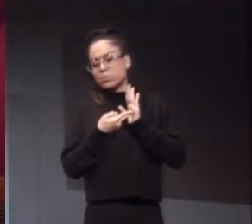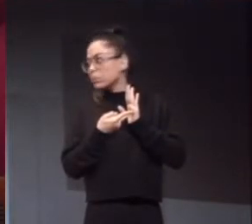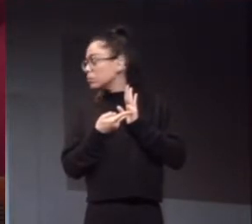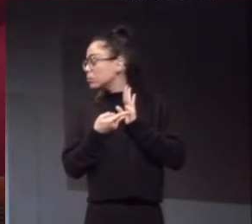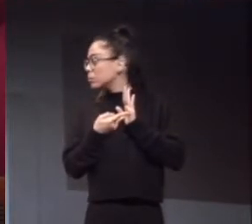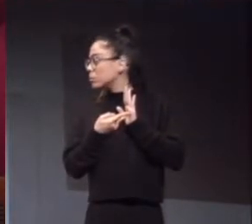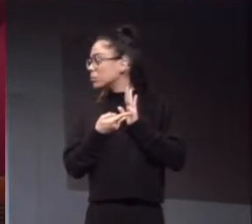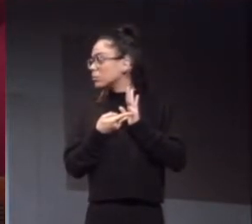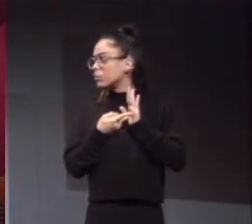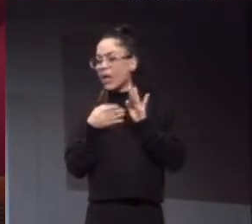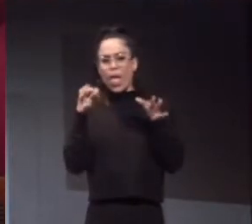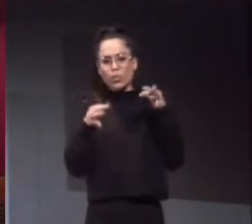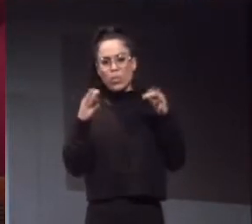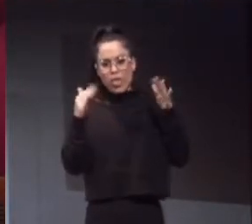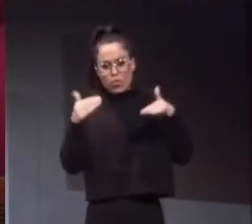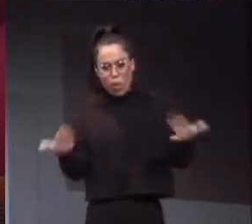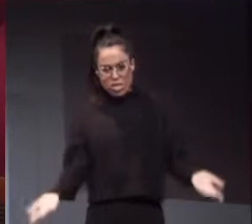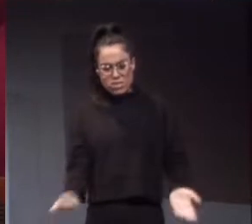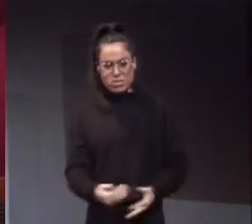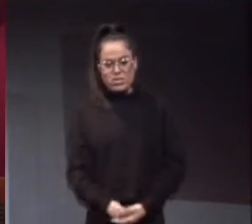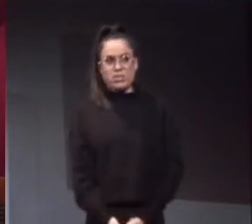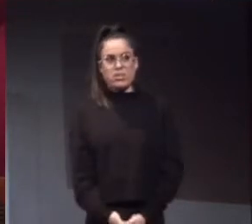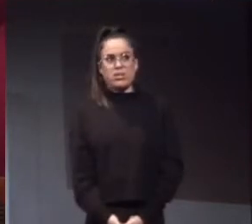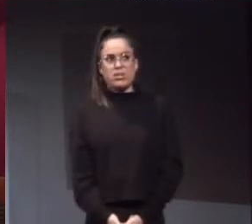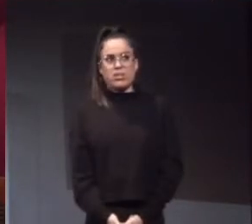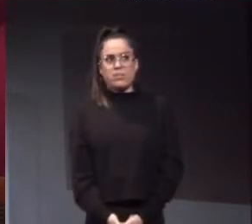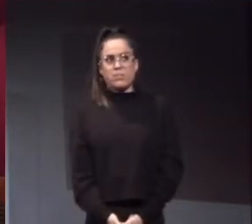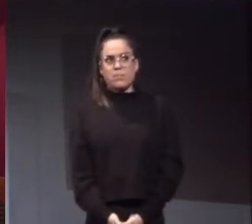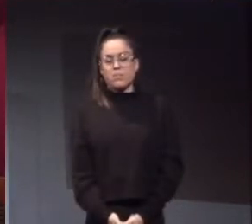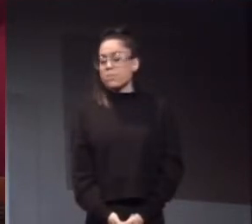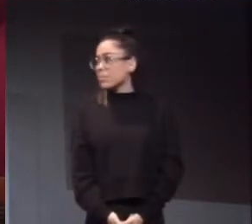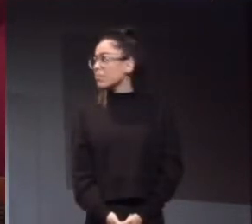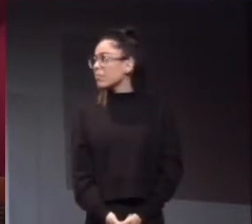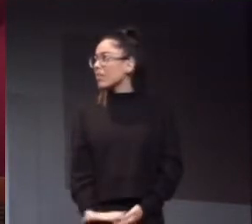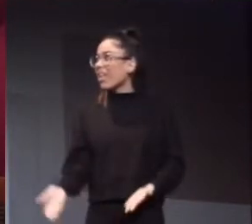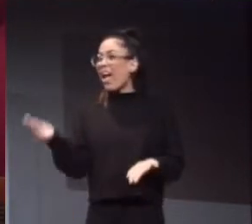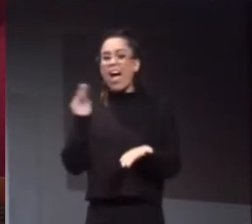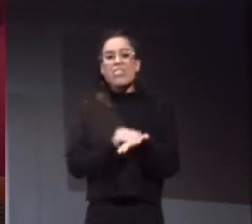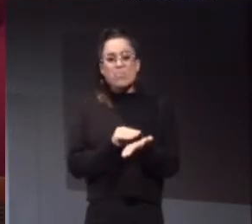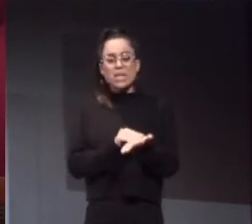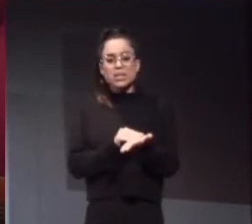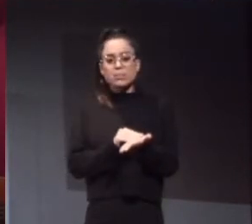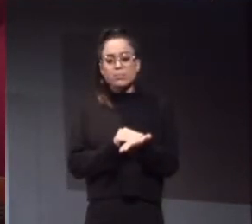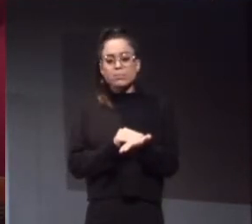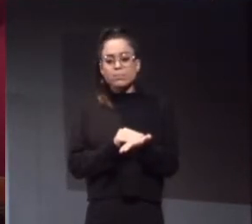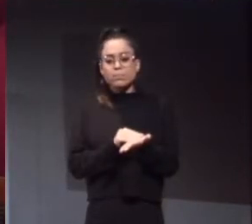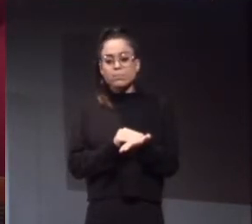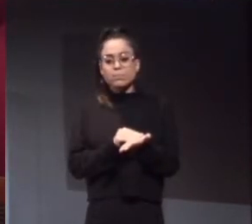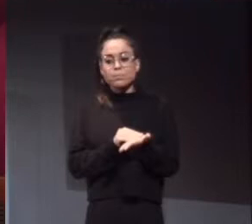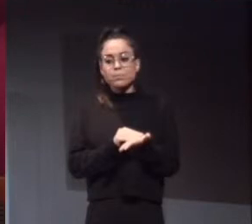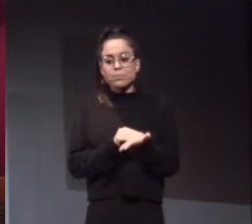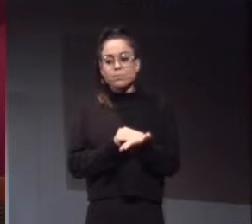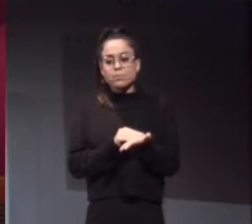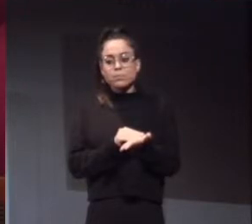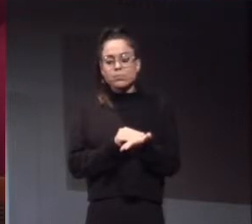injusto pero además o sea ya claramente inevitablemente injusto